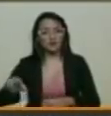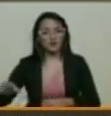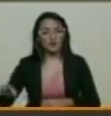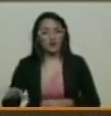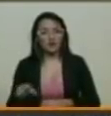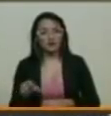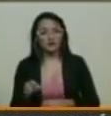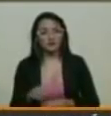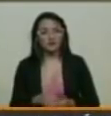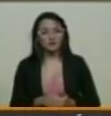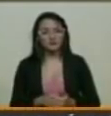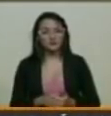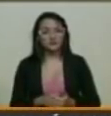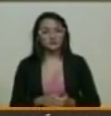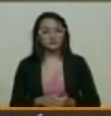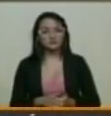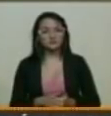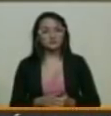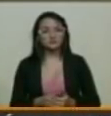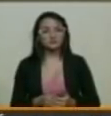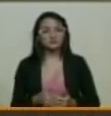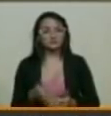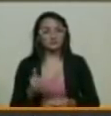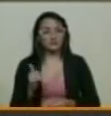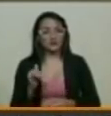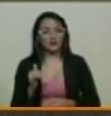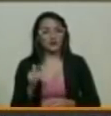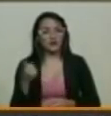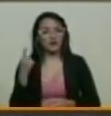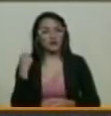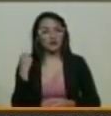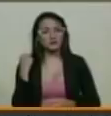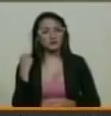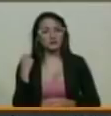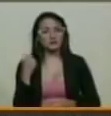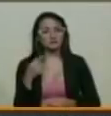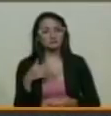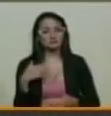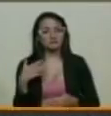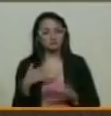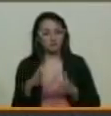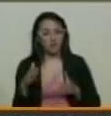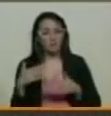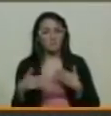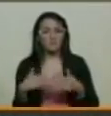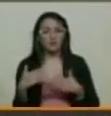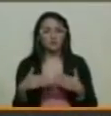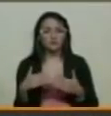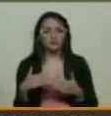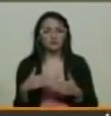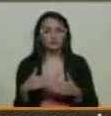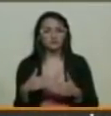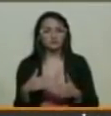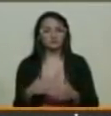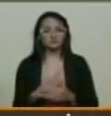y aquellas tenemos en este momento, desde el día de ayer, abierto un proceso de